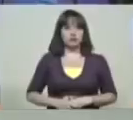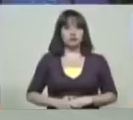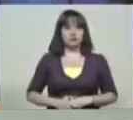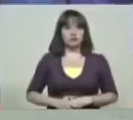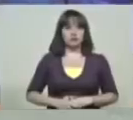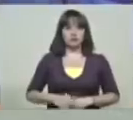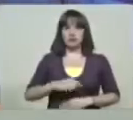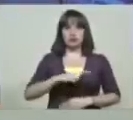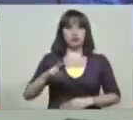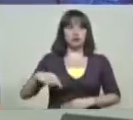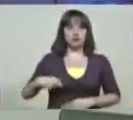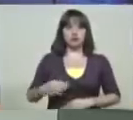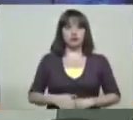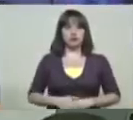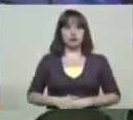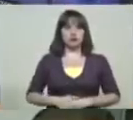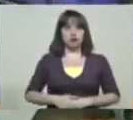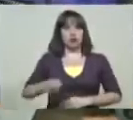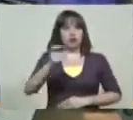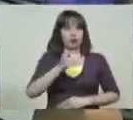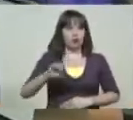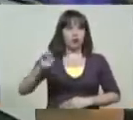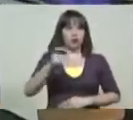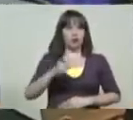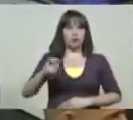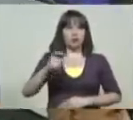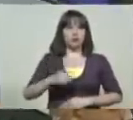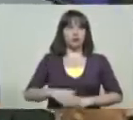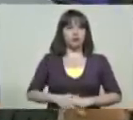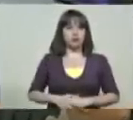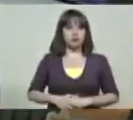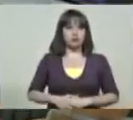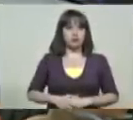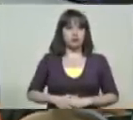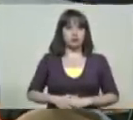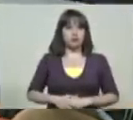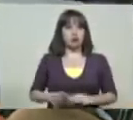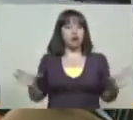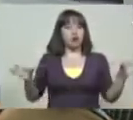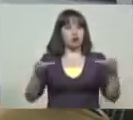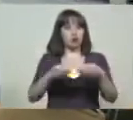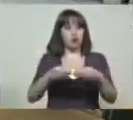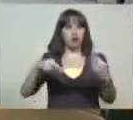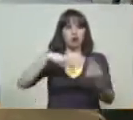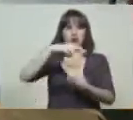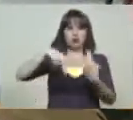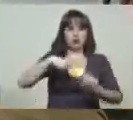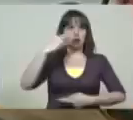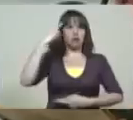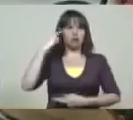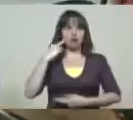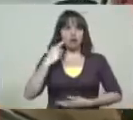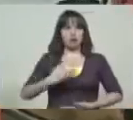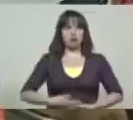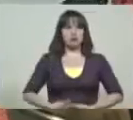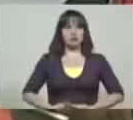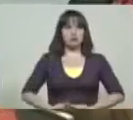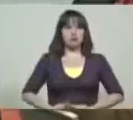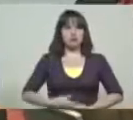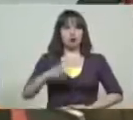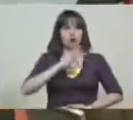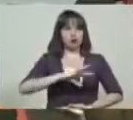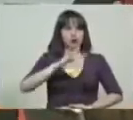nosotros, de lo que buscamos, un partido revolucionario, bolivariano,